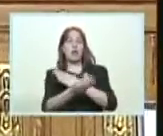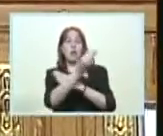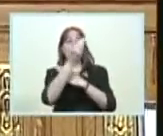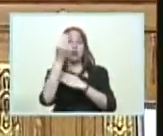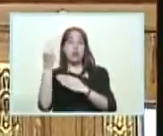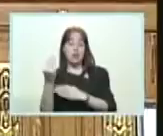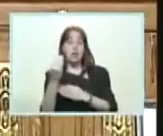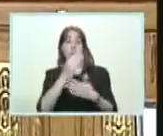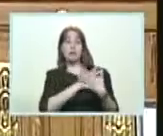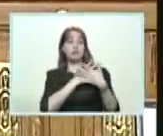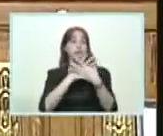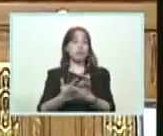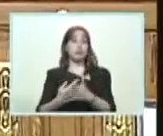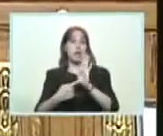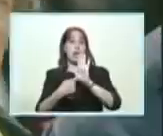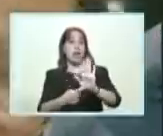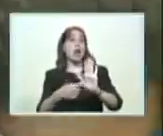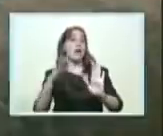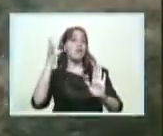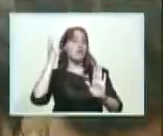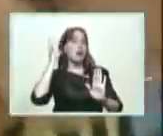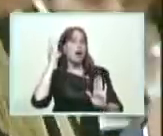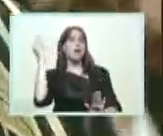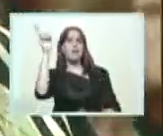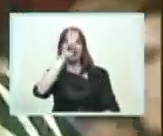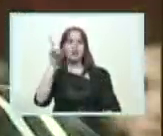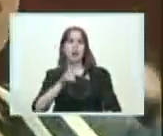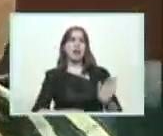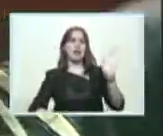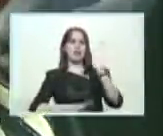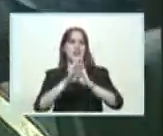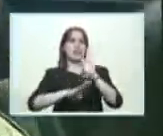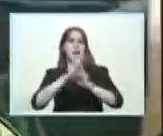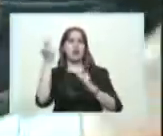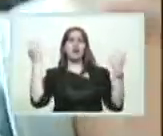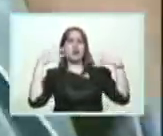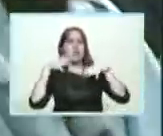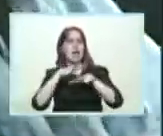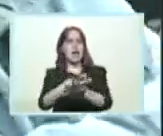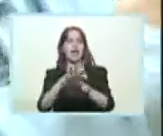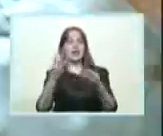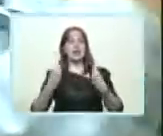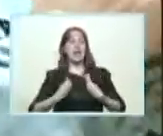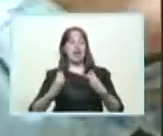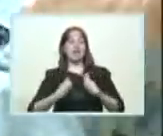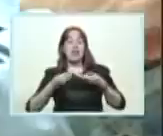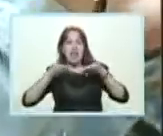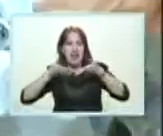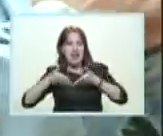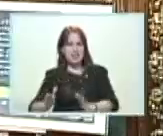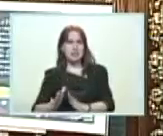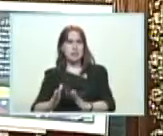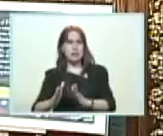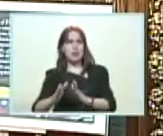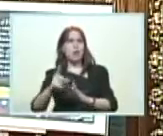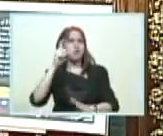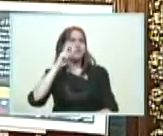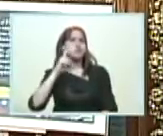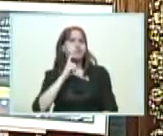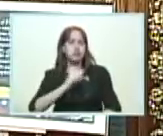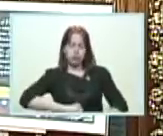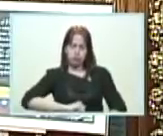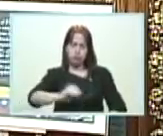protección y garantía a la mujer venezolana en el desarrollo integral de su vida, desde el nacimiento, la concepción,